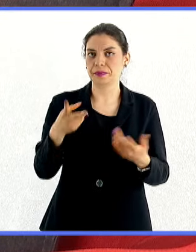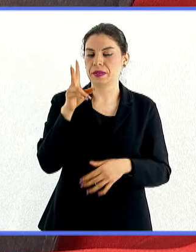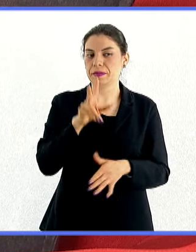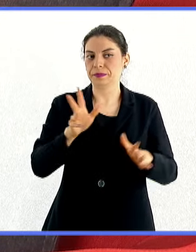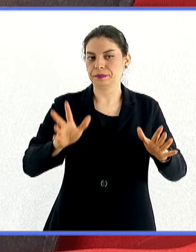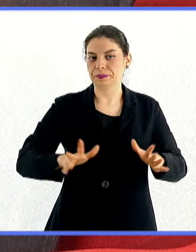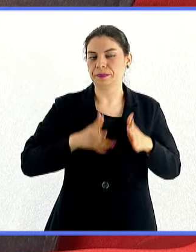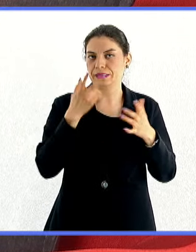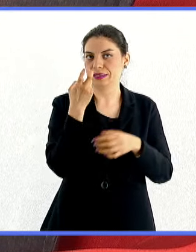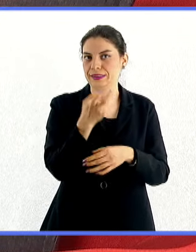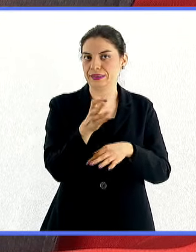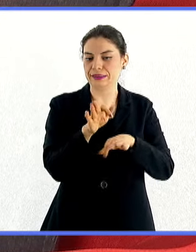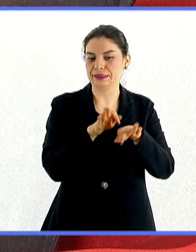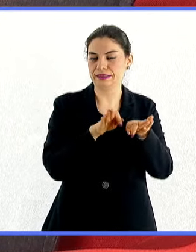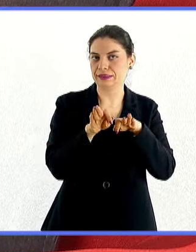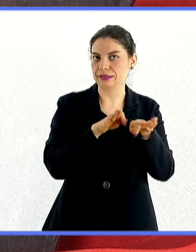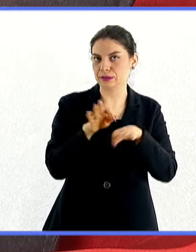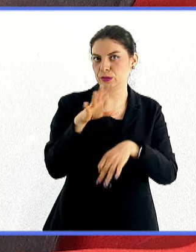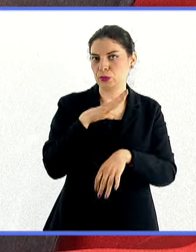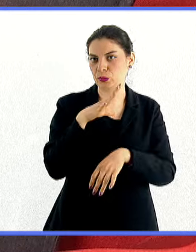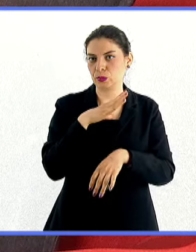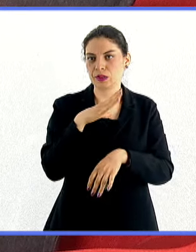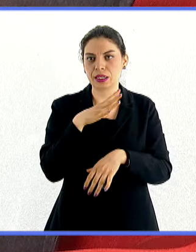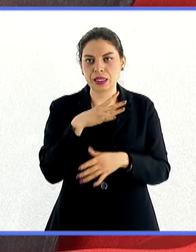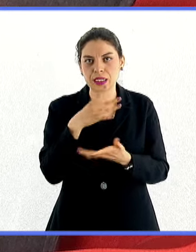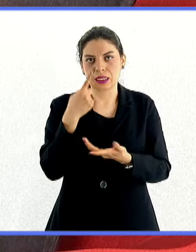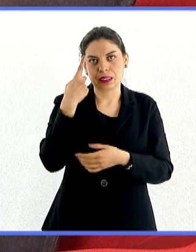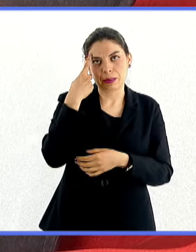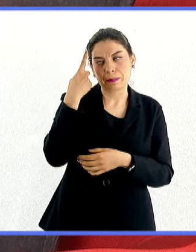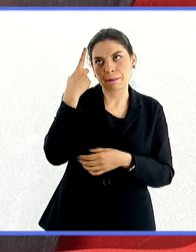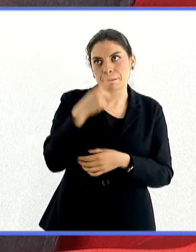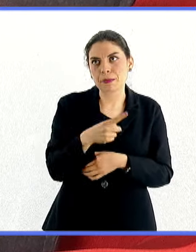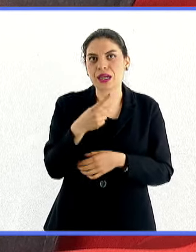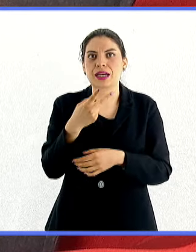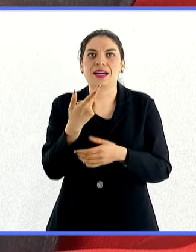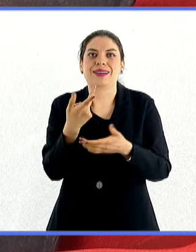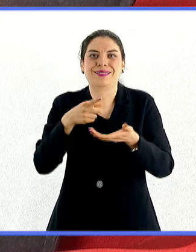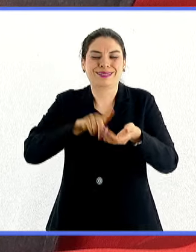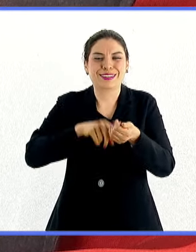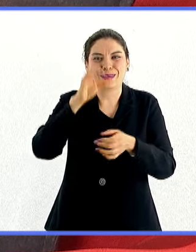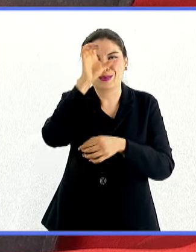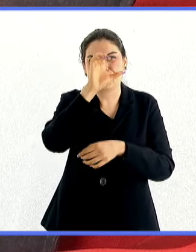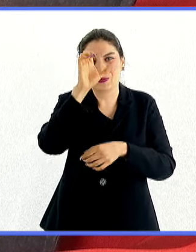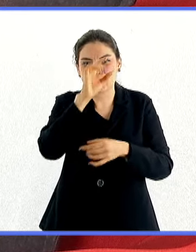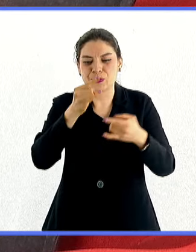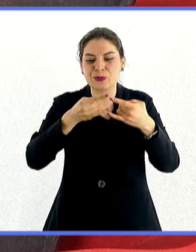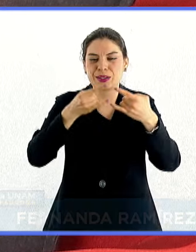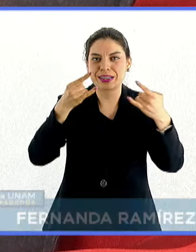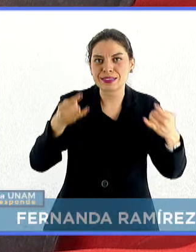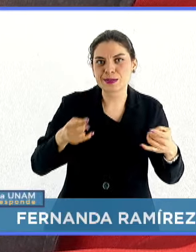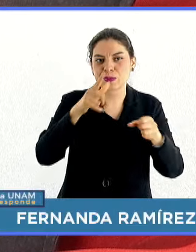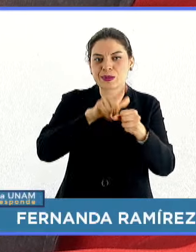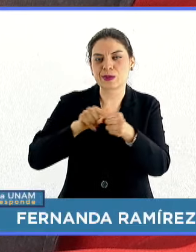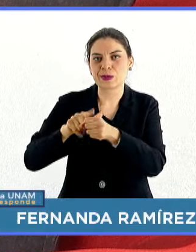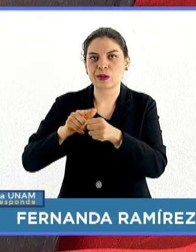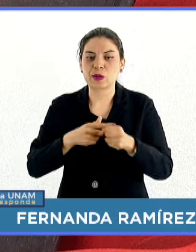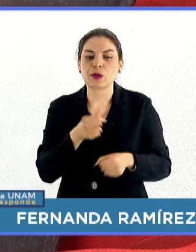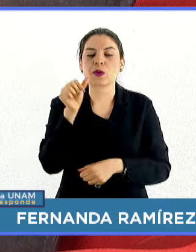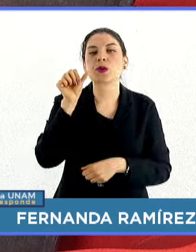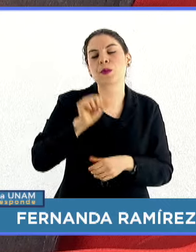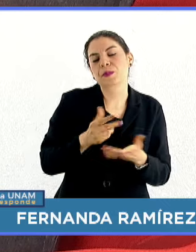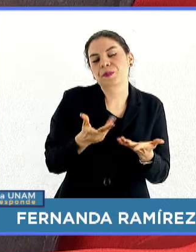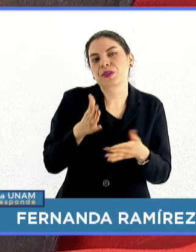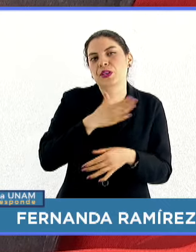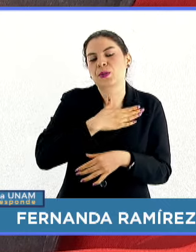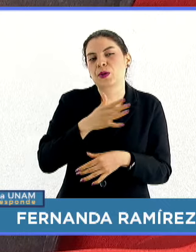Impresionante todo este trabajo que realizan a propósito de nuestros colores, de nuestra cultura y de nuestra historia. Y con eso terminamos nuestro programa de